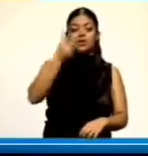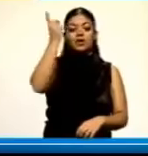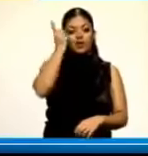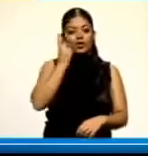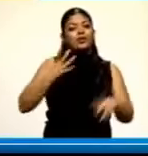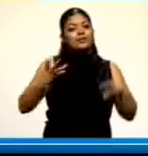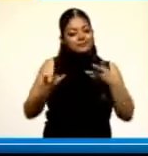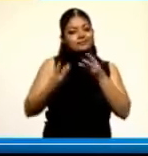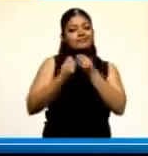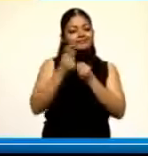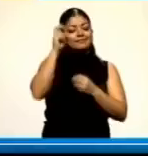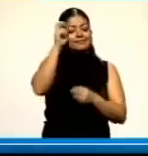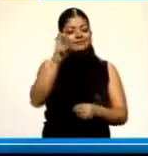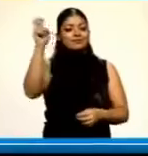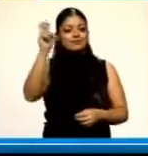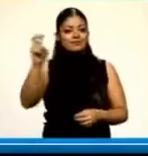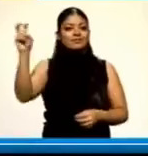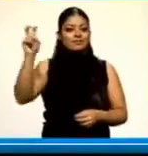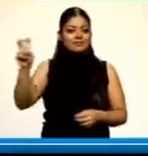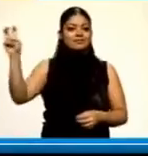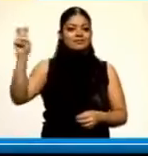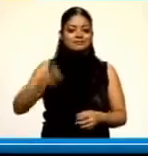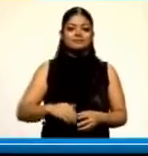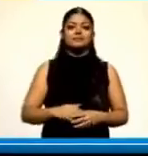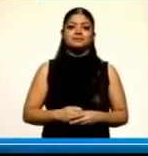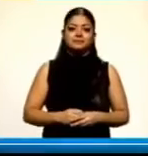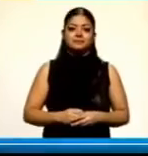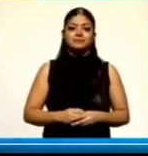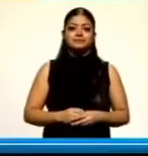y a soñar.